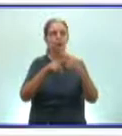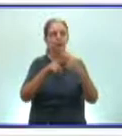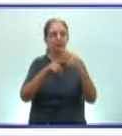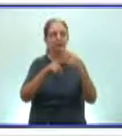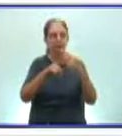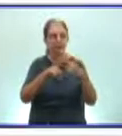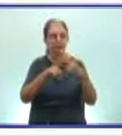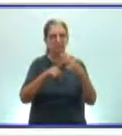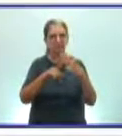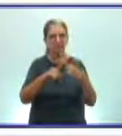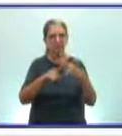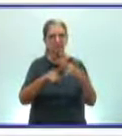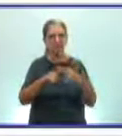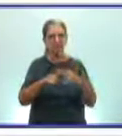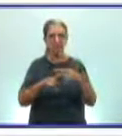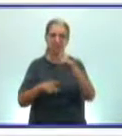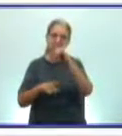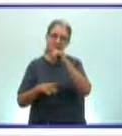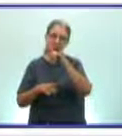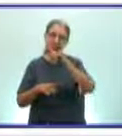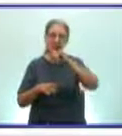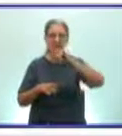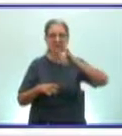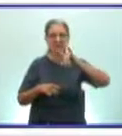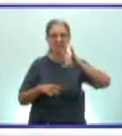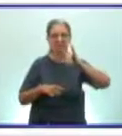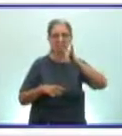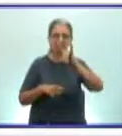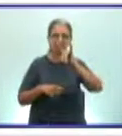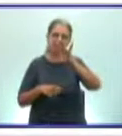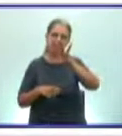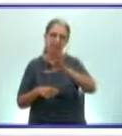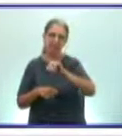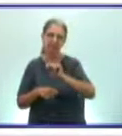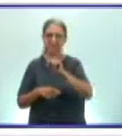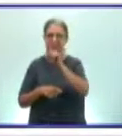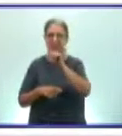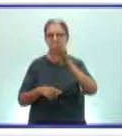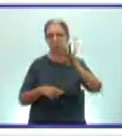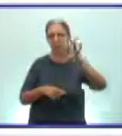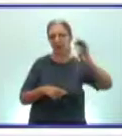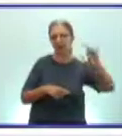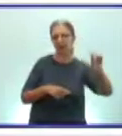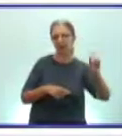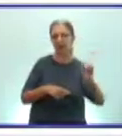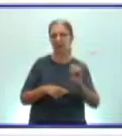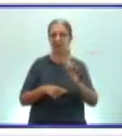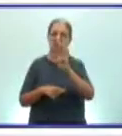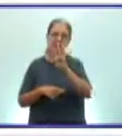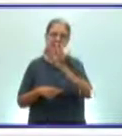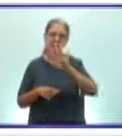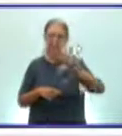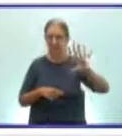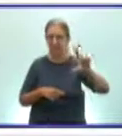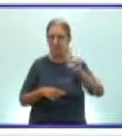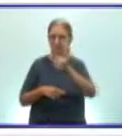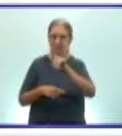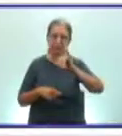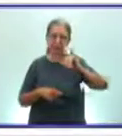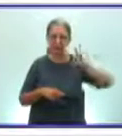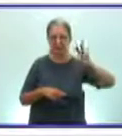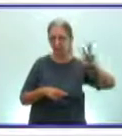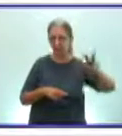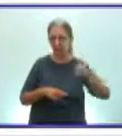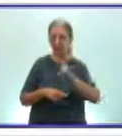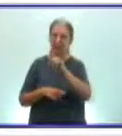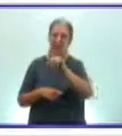estas cantidades, o sea, los productos que obtuviste, y lo vas a dividir entre 30 porque es el tamaño de la muestra. Es la